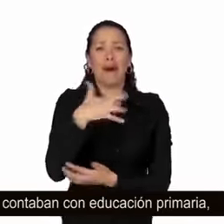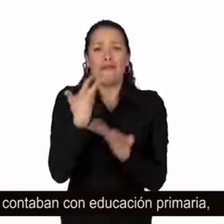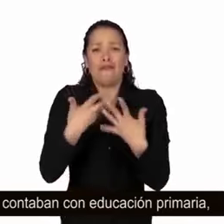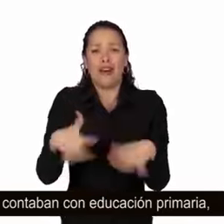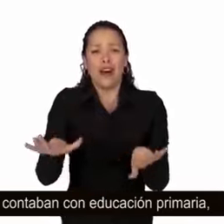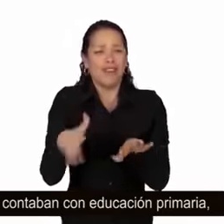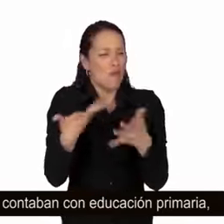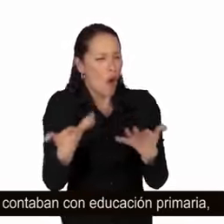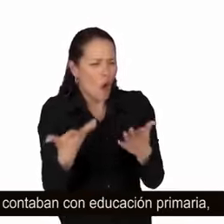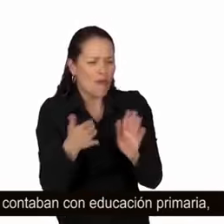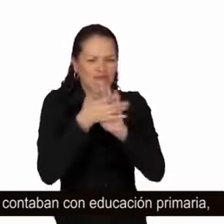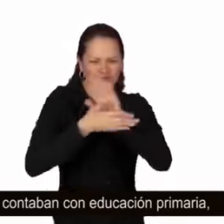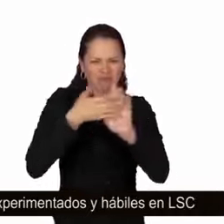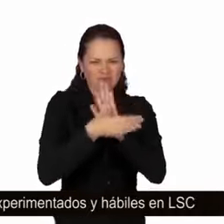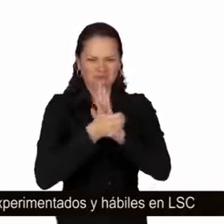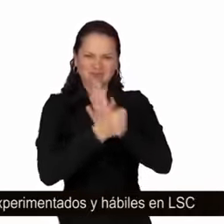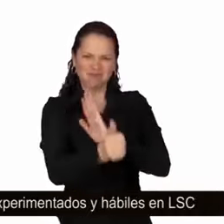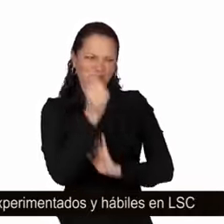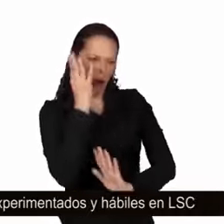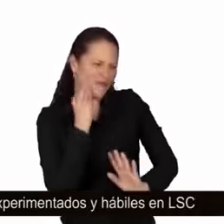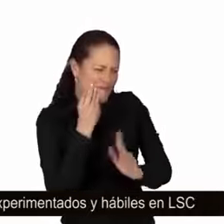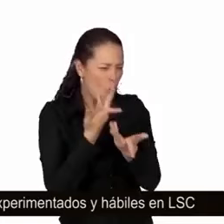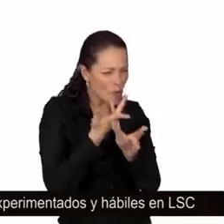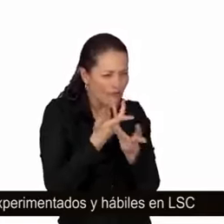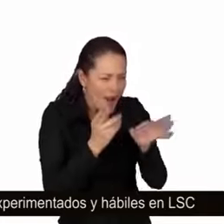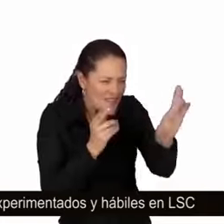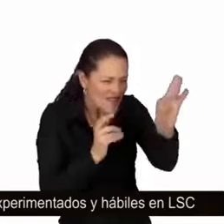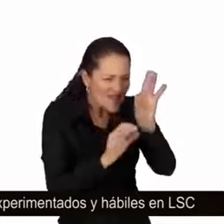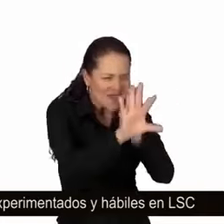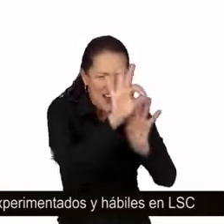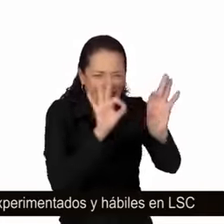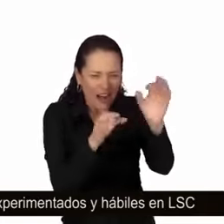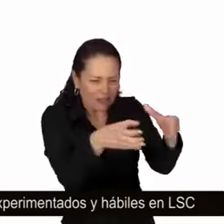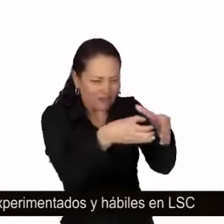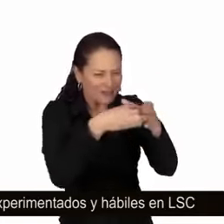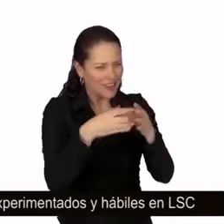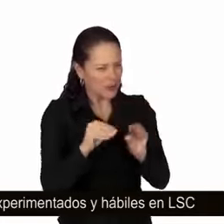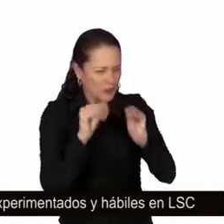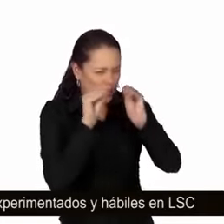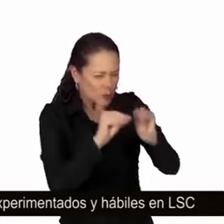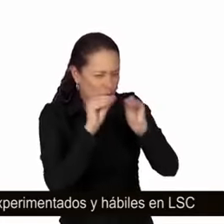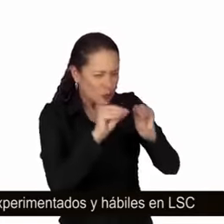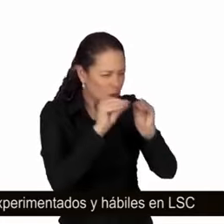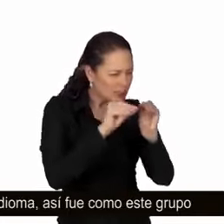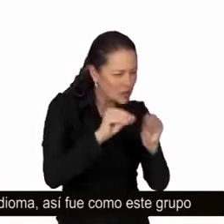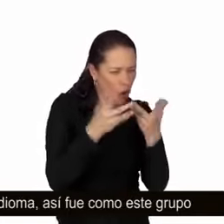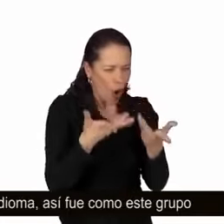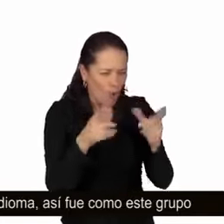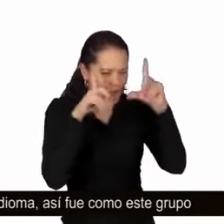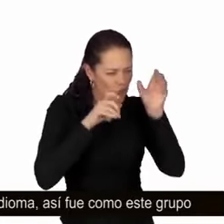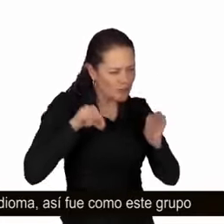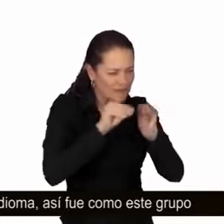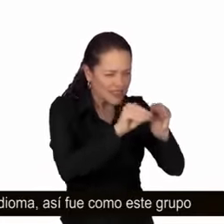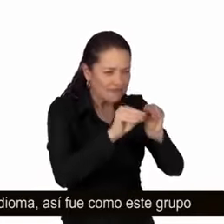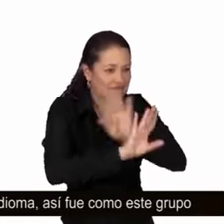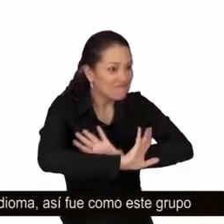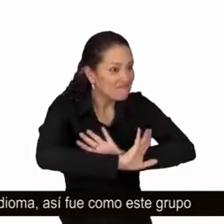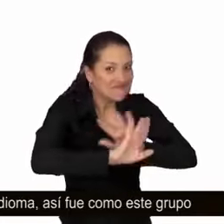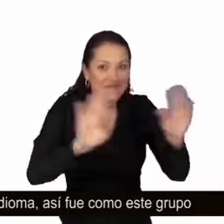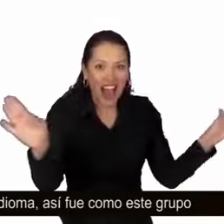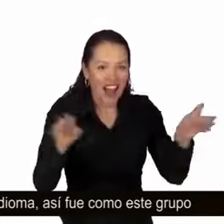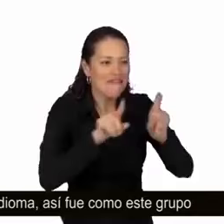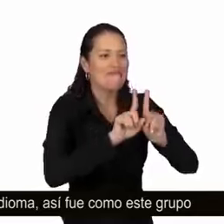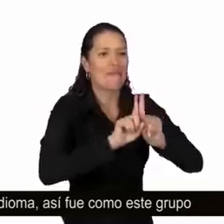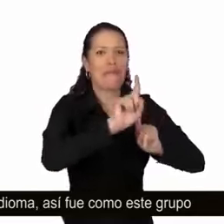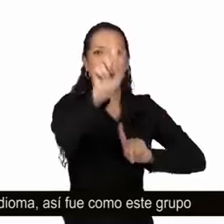que ellos solo contaban con educación primaria. Sin embargo, escogieron a los más experimentados y hábiles en lengua de señas colombiana